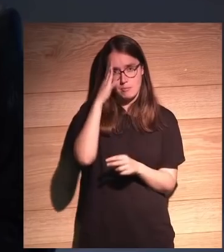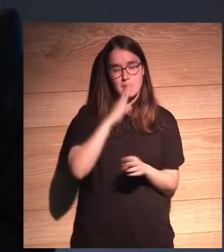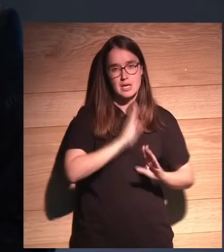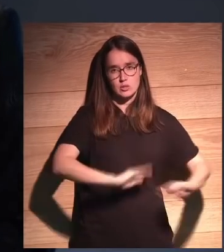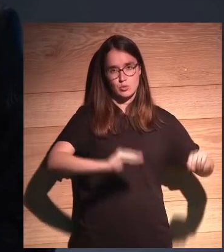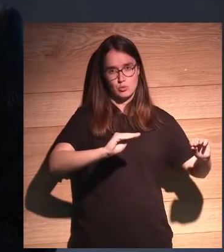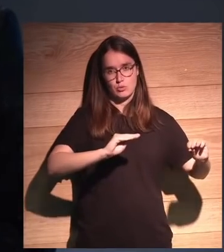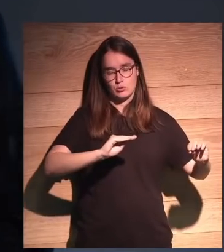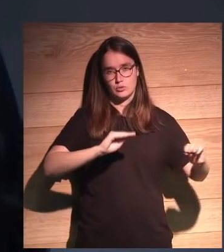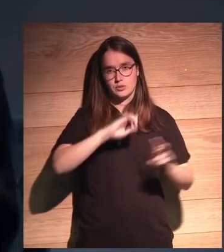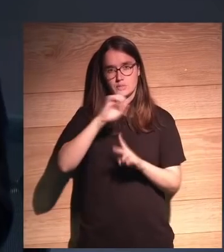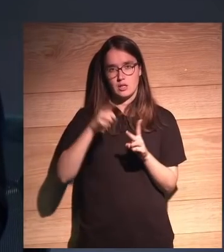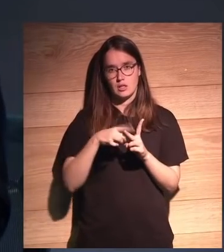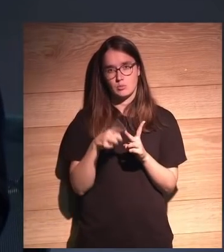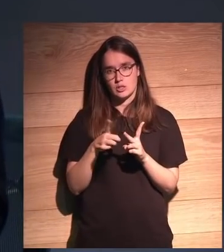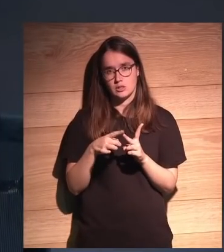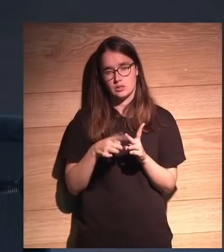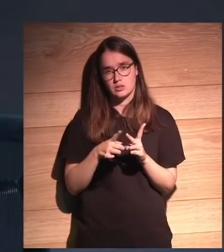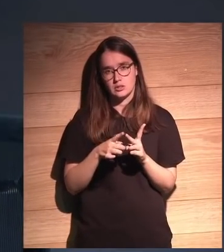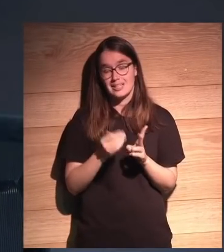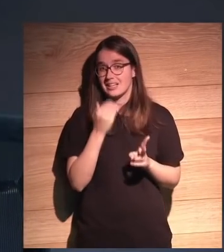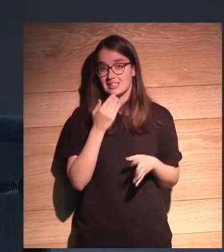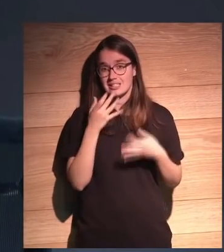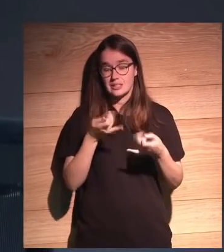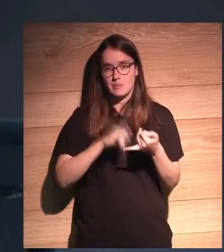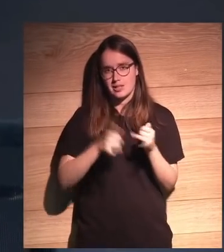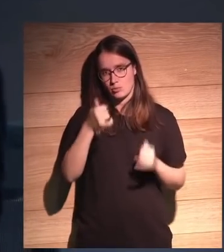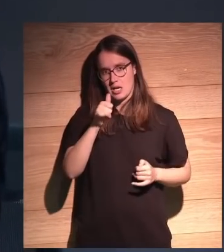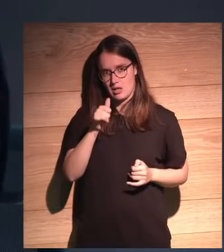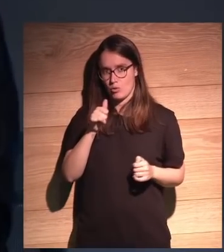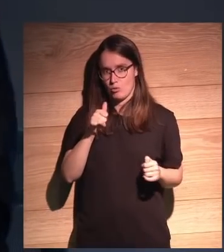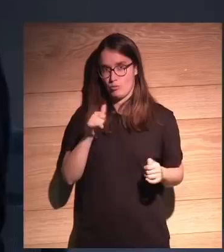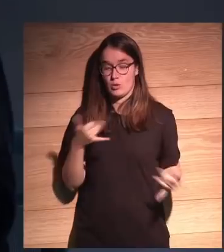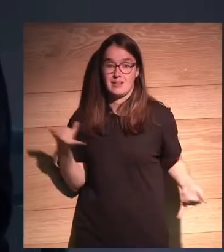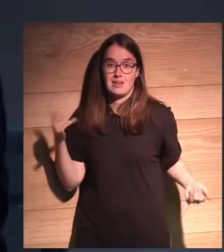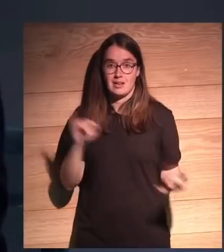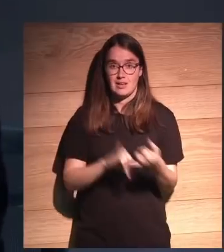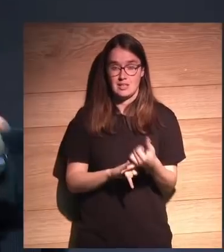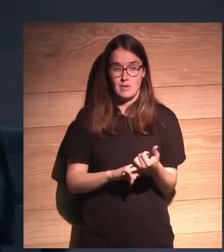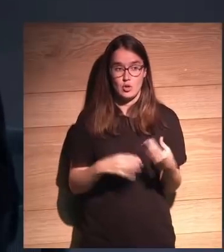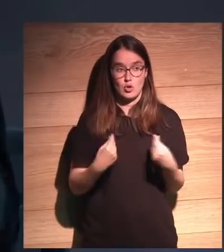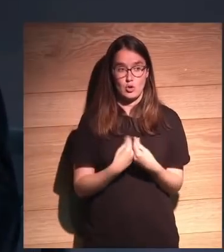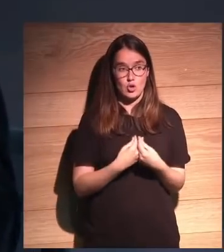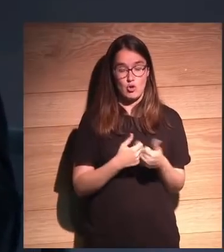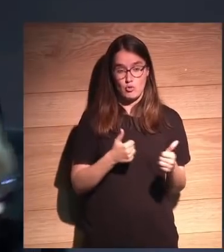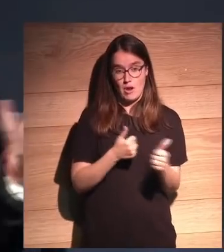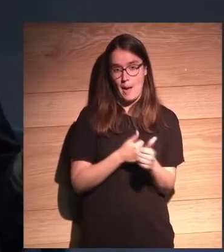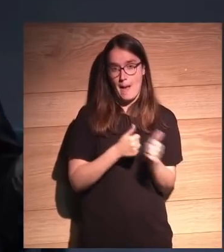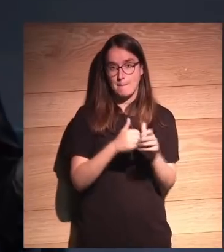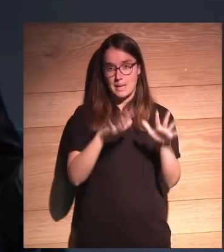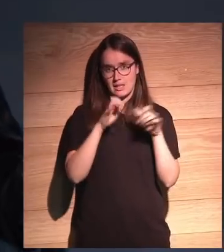padre y luego casi siempre al marido, porque solían casarse con un discípulo del